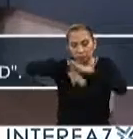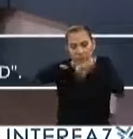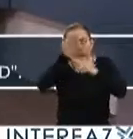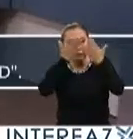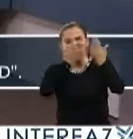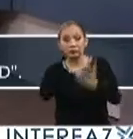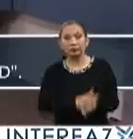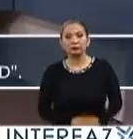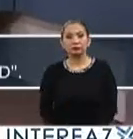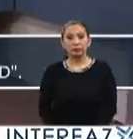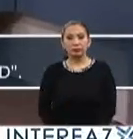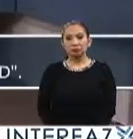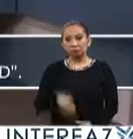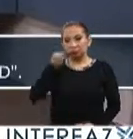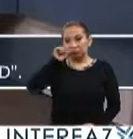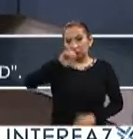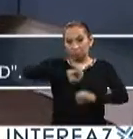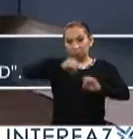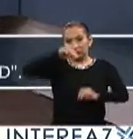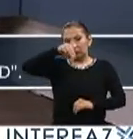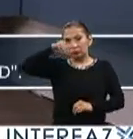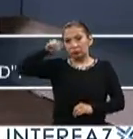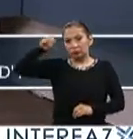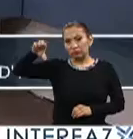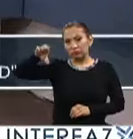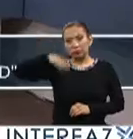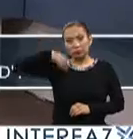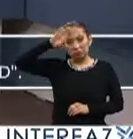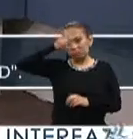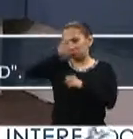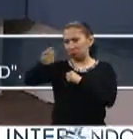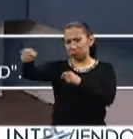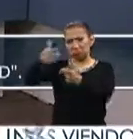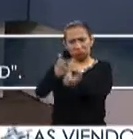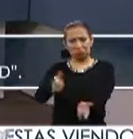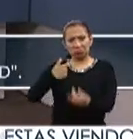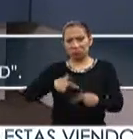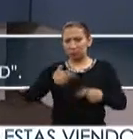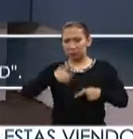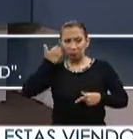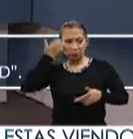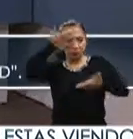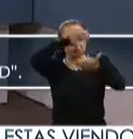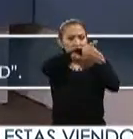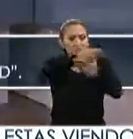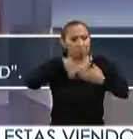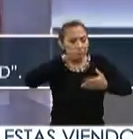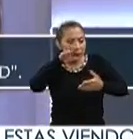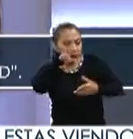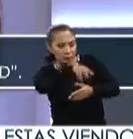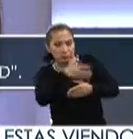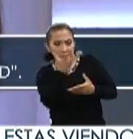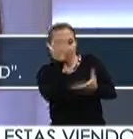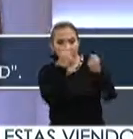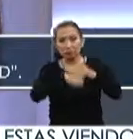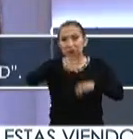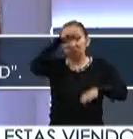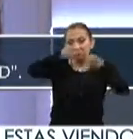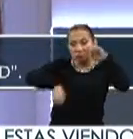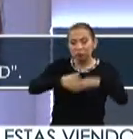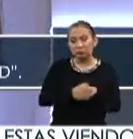¿no? Sí, el MOOC está pensado para cualquiera que quiera introducirse al enfoque.